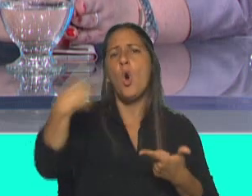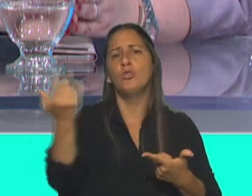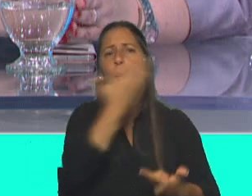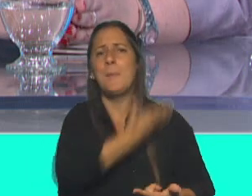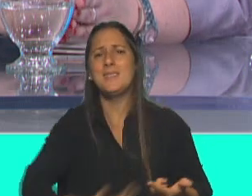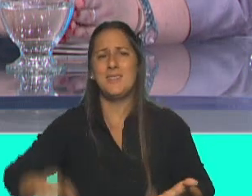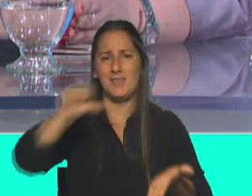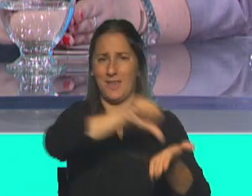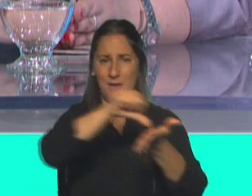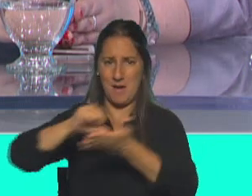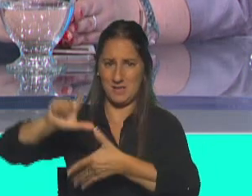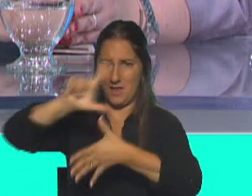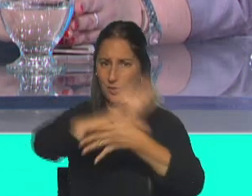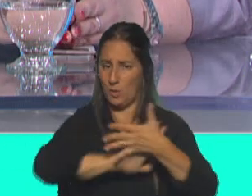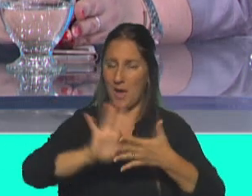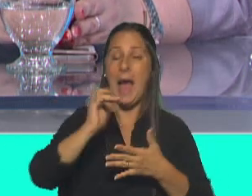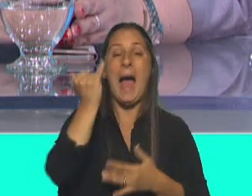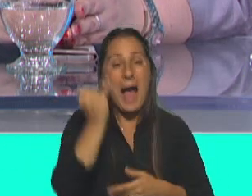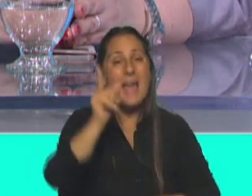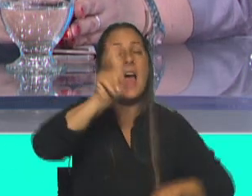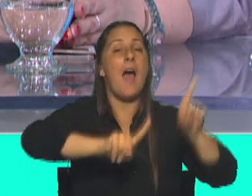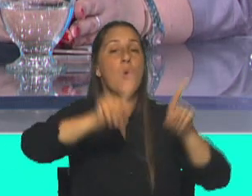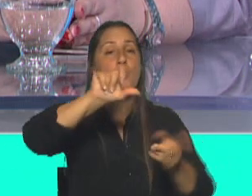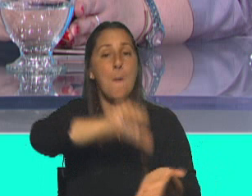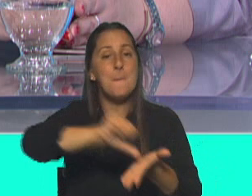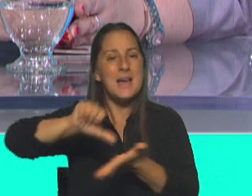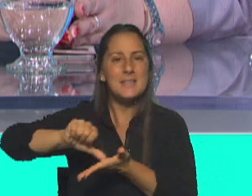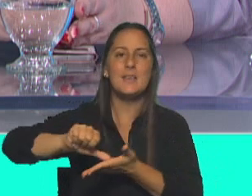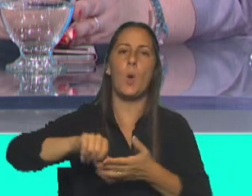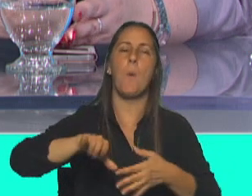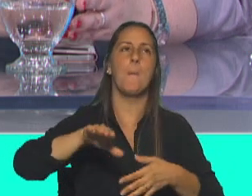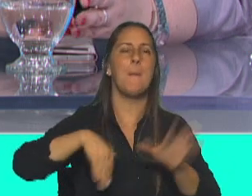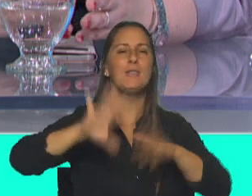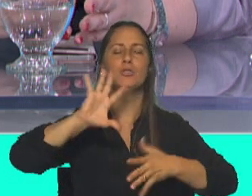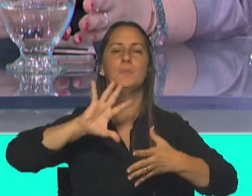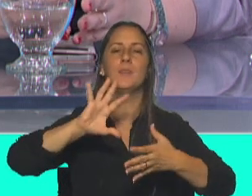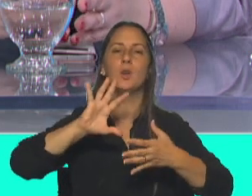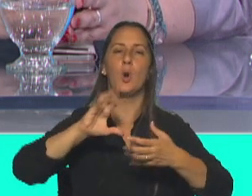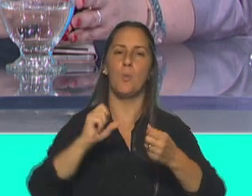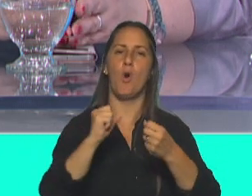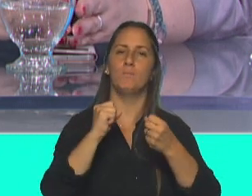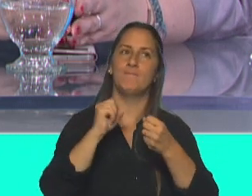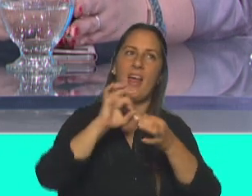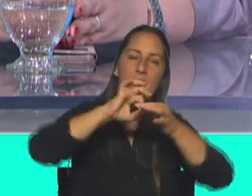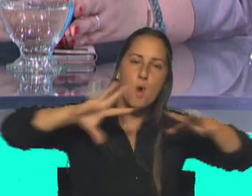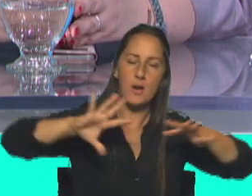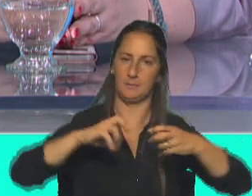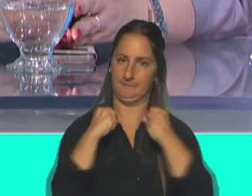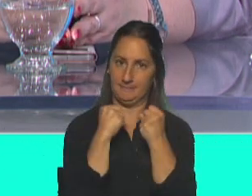gobernantes. Es cierto que algunos países tienen mayor profundidad o densidad democrática. En algún punto pienso que a